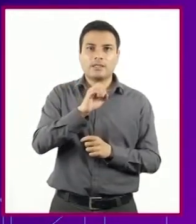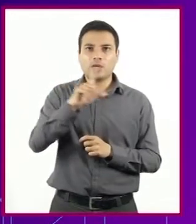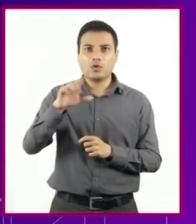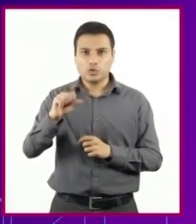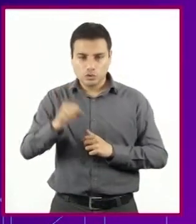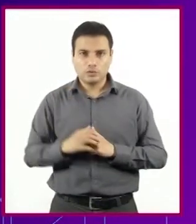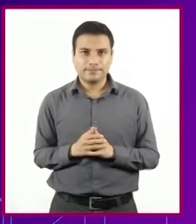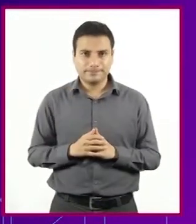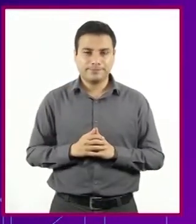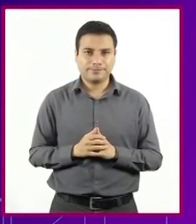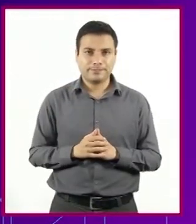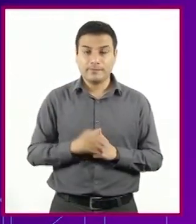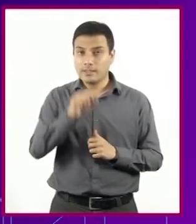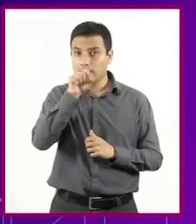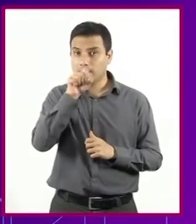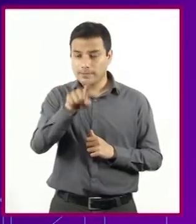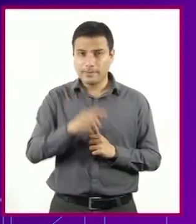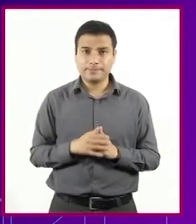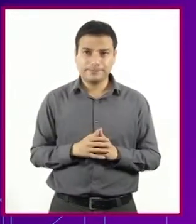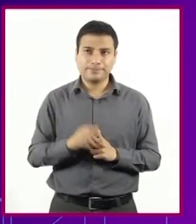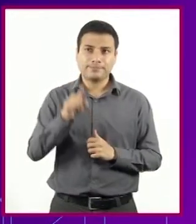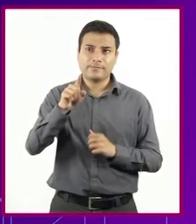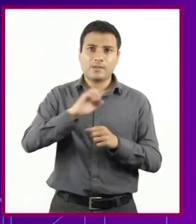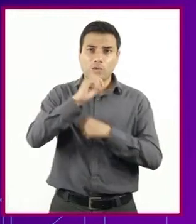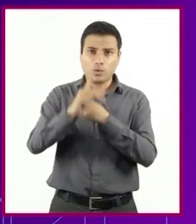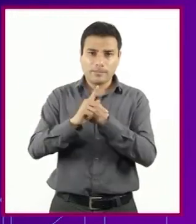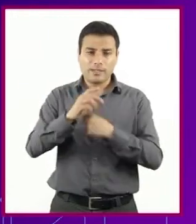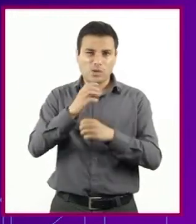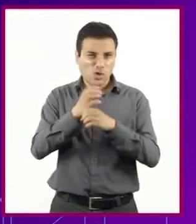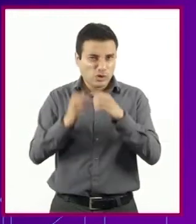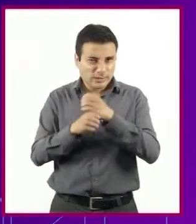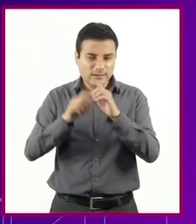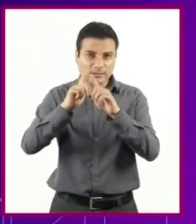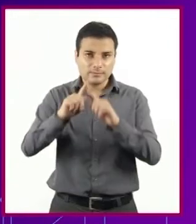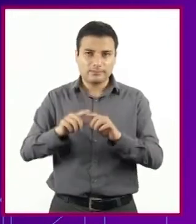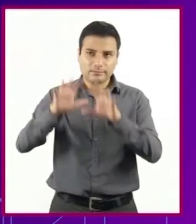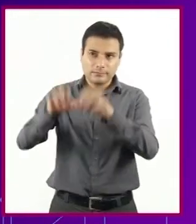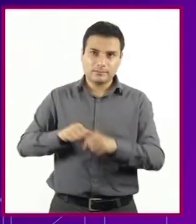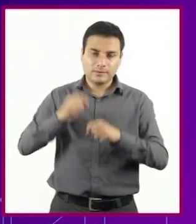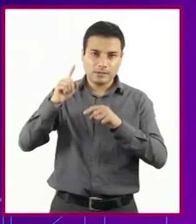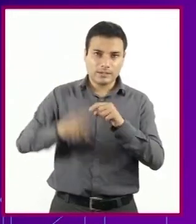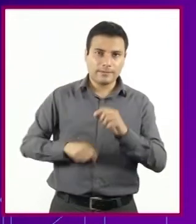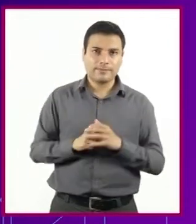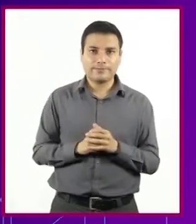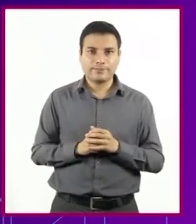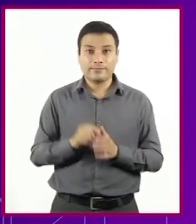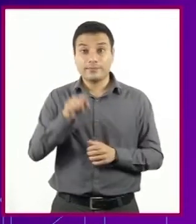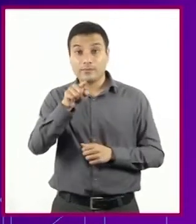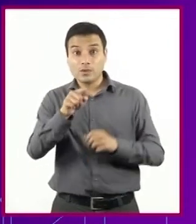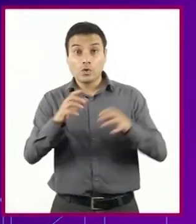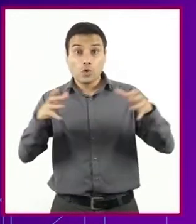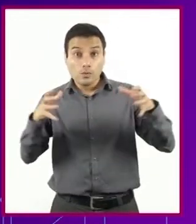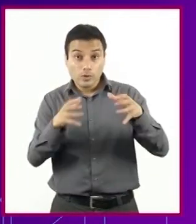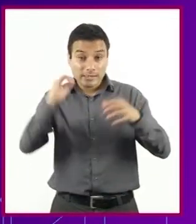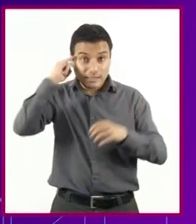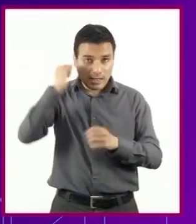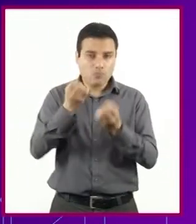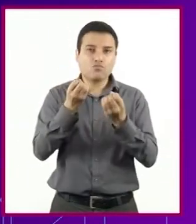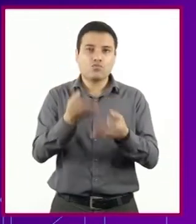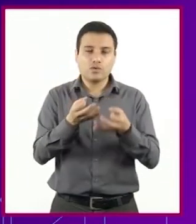ciudad. Confiscó los bienes de los europeos. Devolvió sus tierras a las comunidades